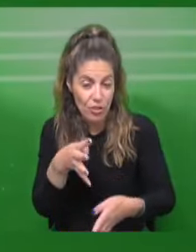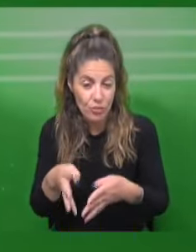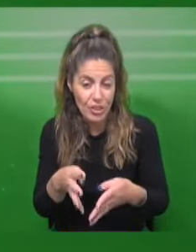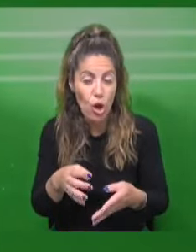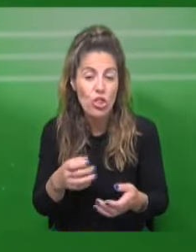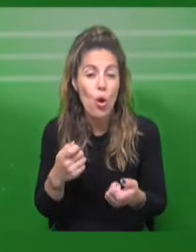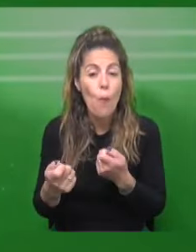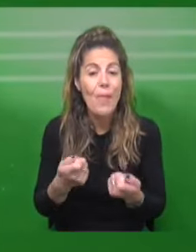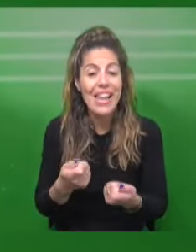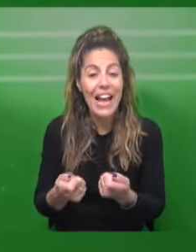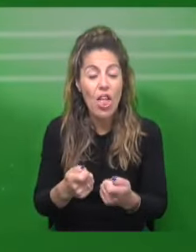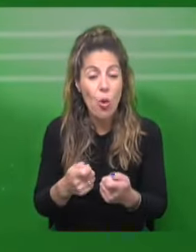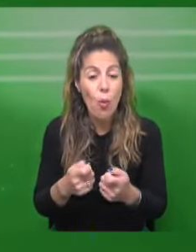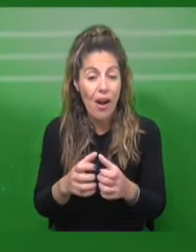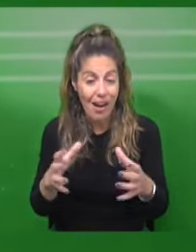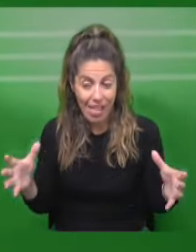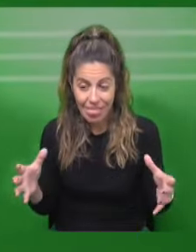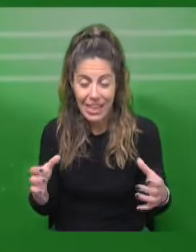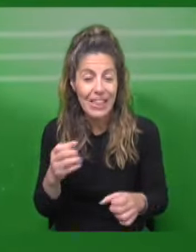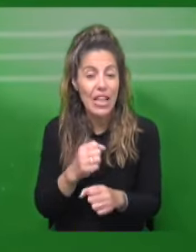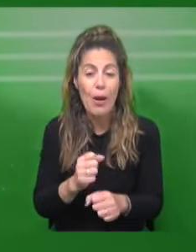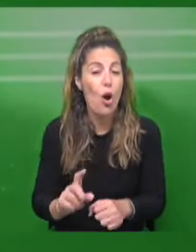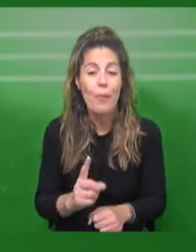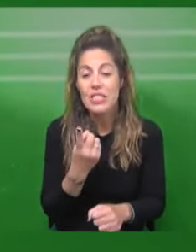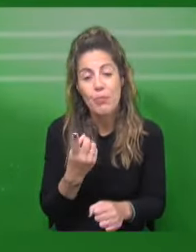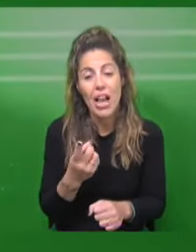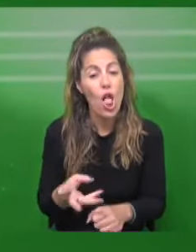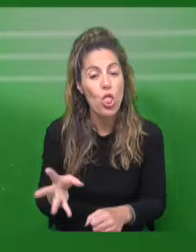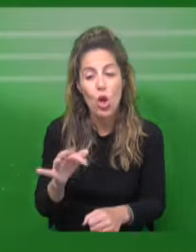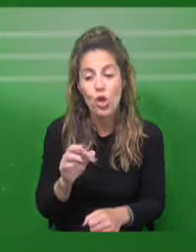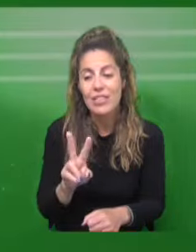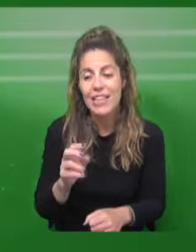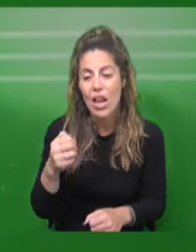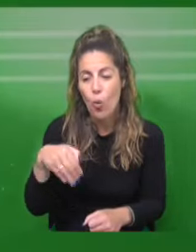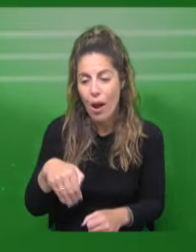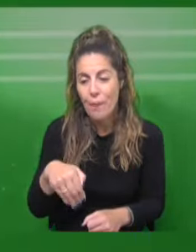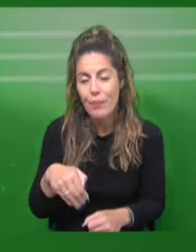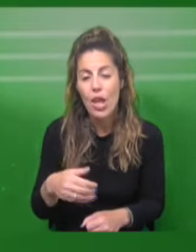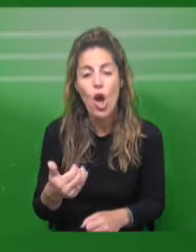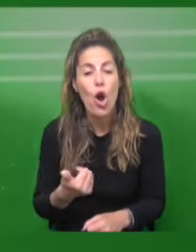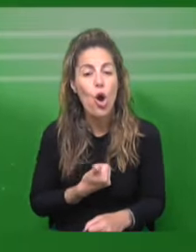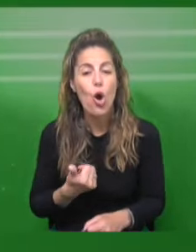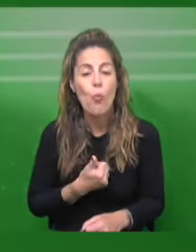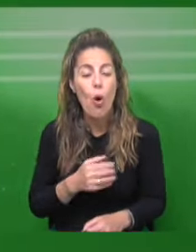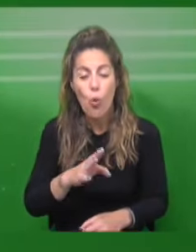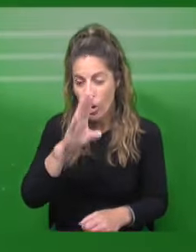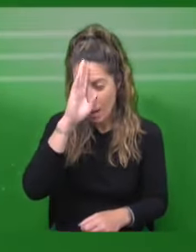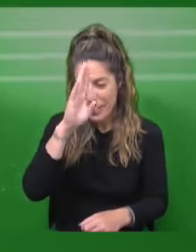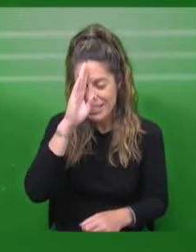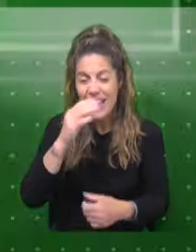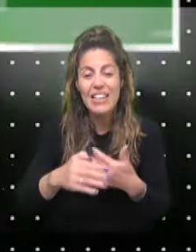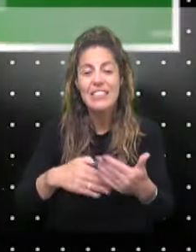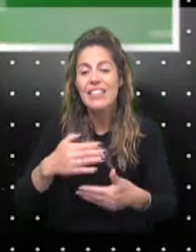mercado mayorista la tarea principal que tenemos todos los días en la wam como este un aprendizaje que se está